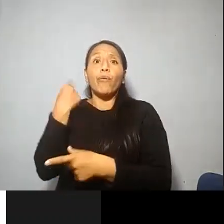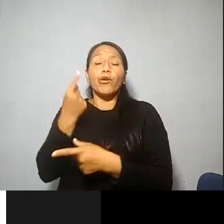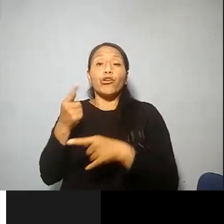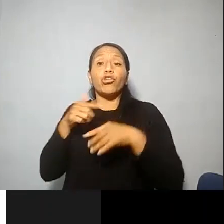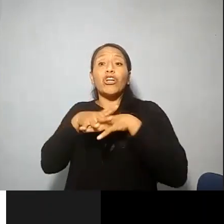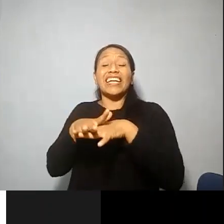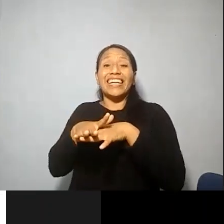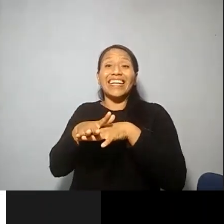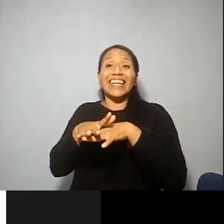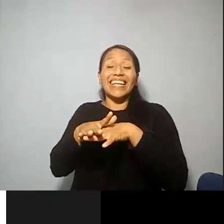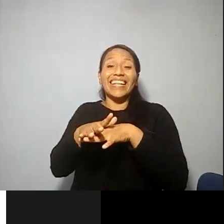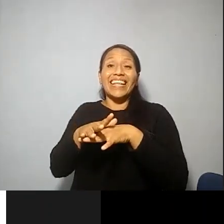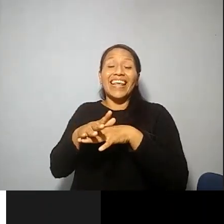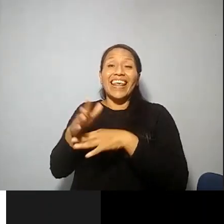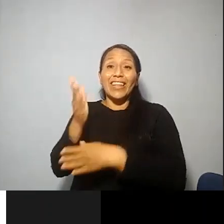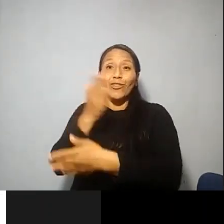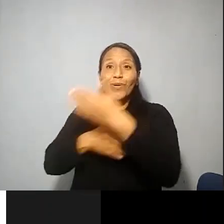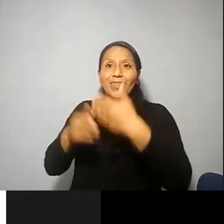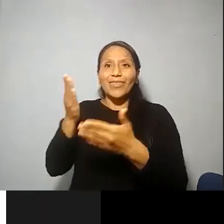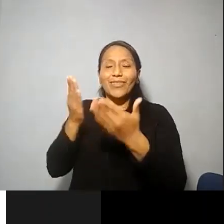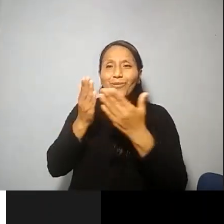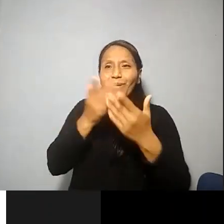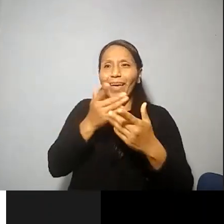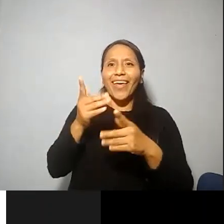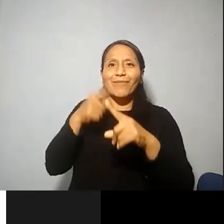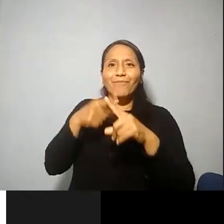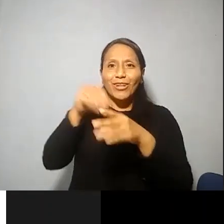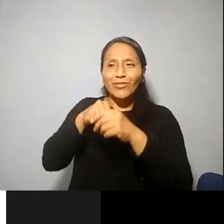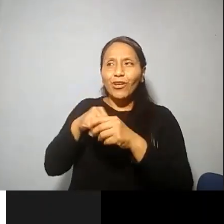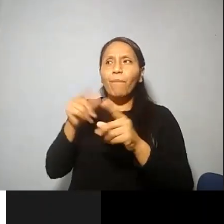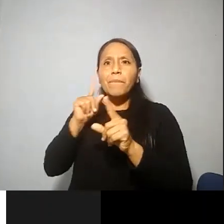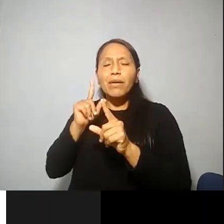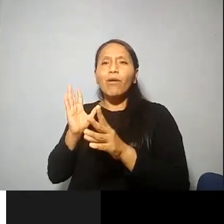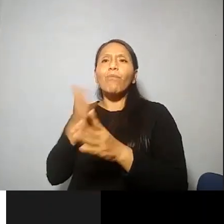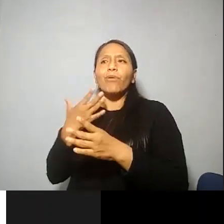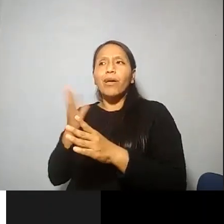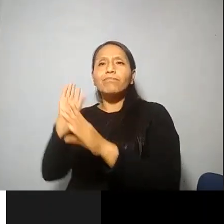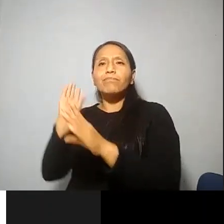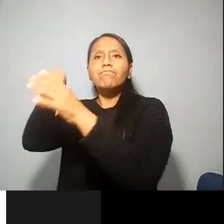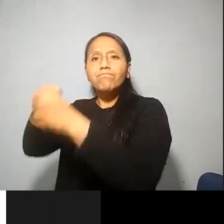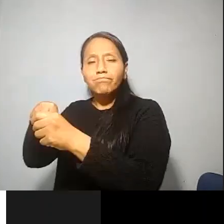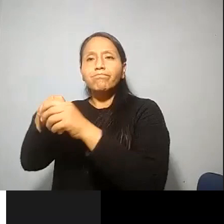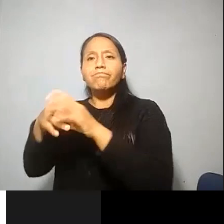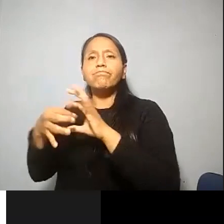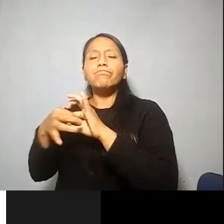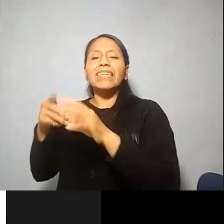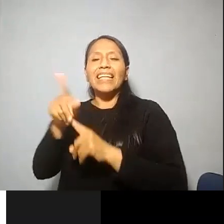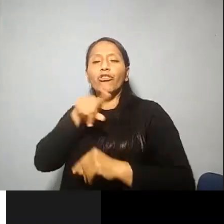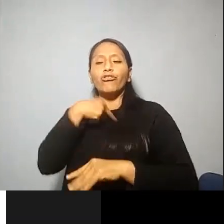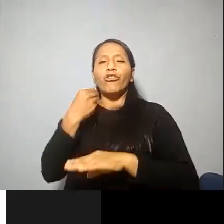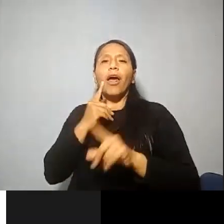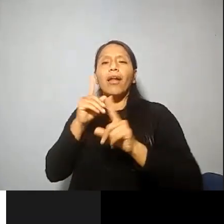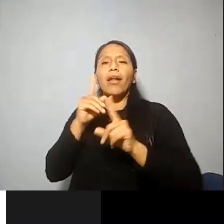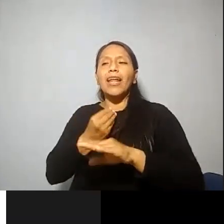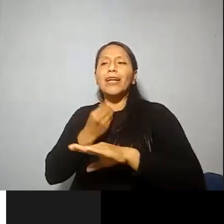RENIUPI tengamos la posibilidad de poder justamente tener nuestros representantes dentro de la RIT,